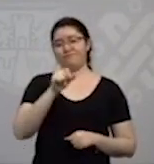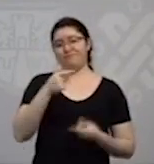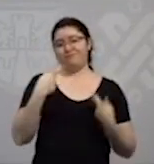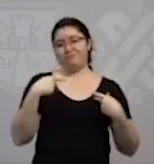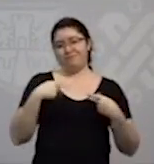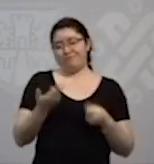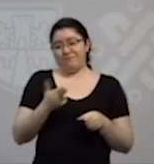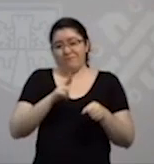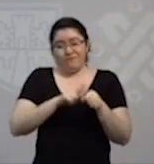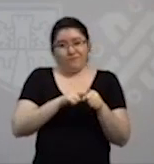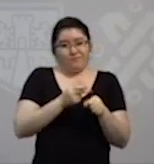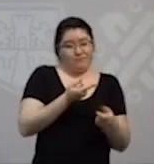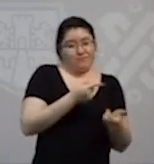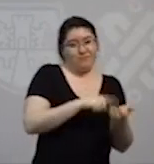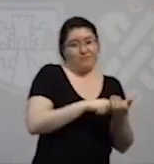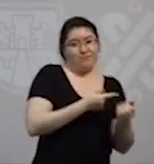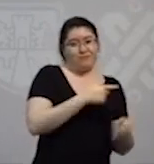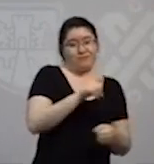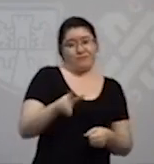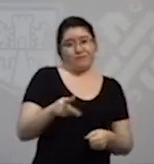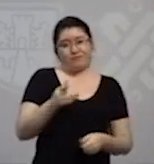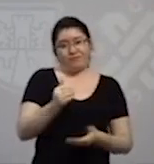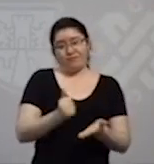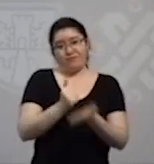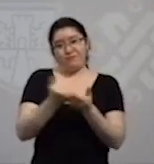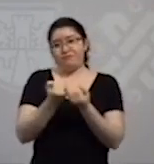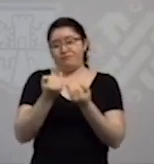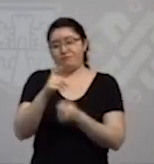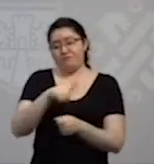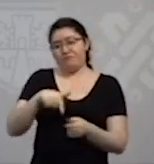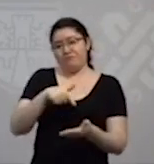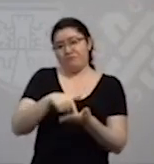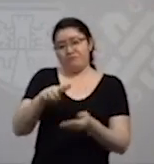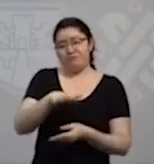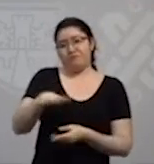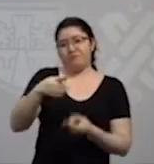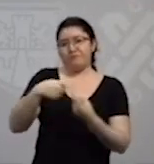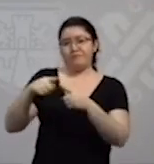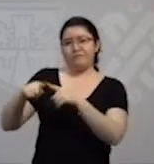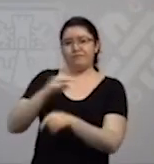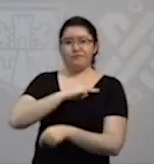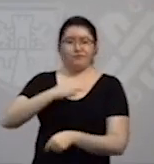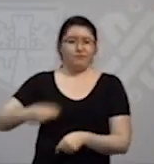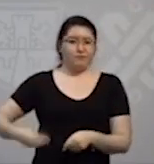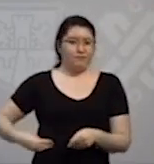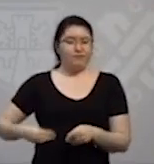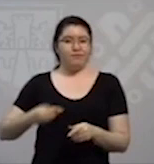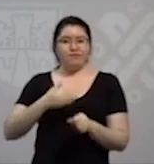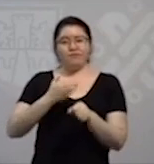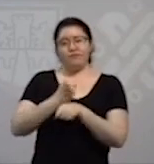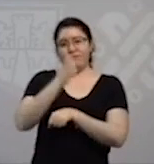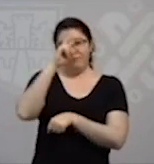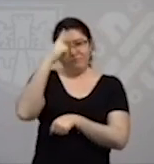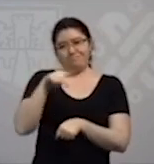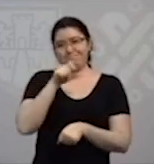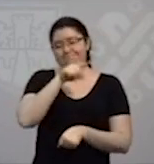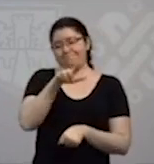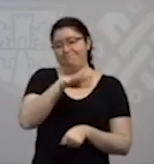en hospitales de la ciudad como de la zona metropolitana, en el caso de los distintos municipios del Estado de México.